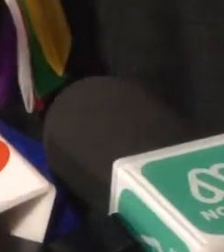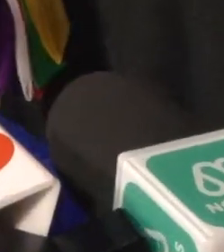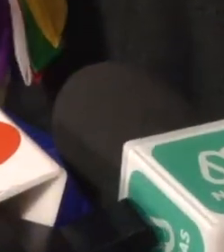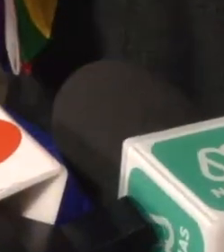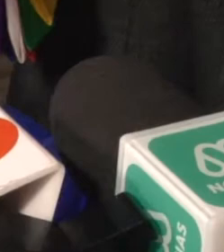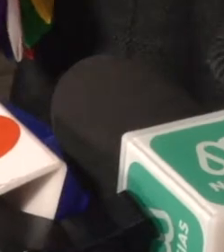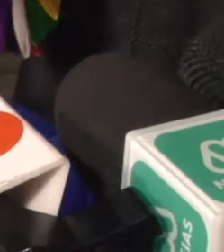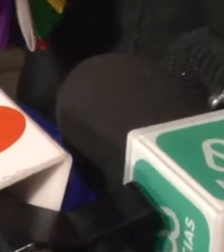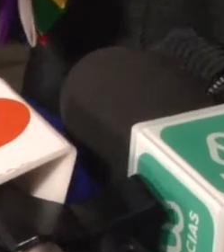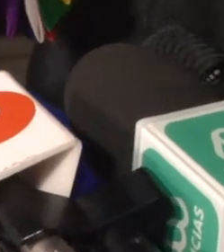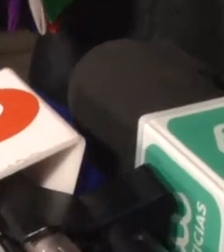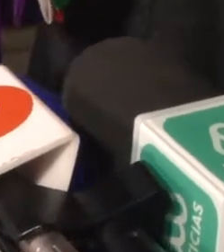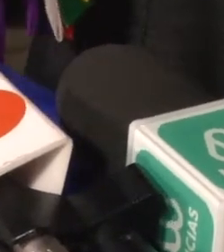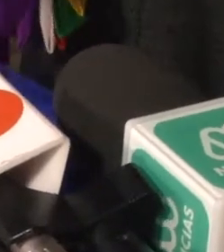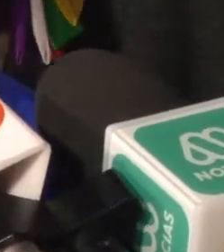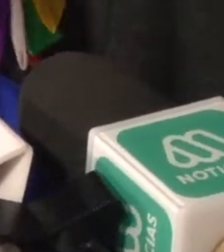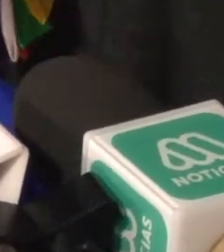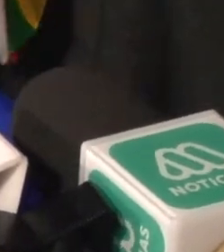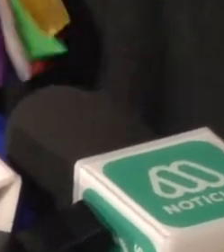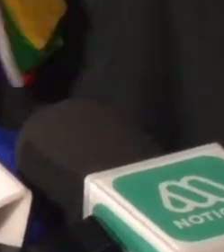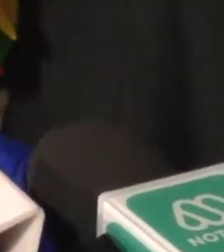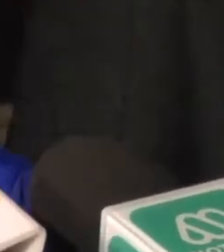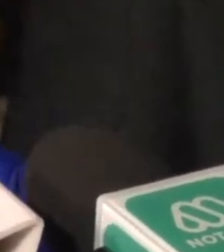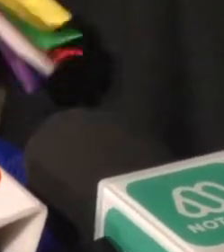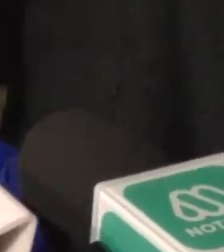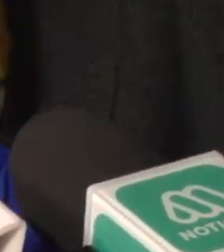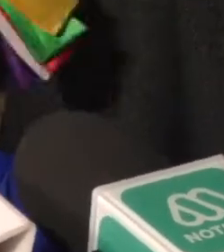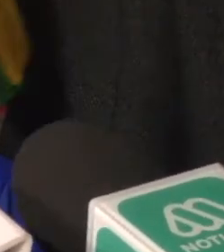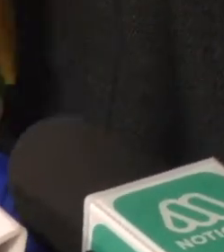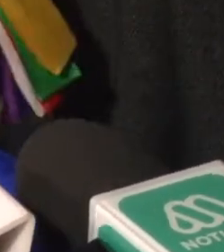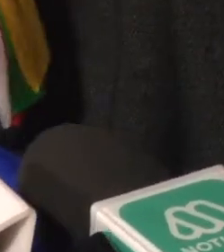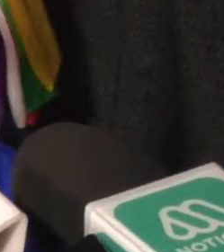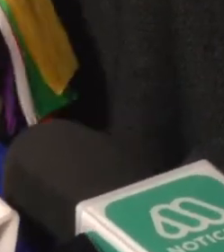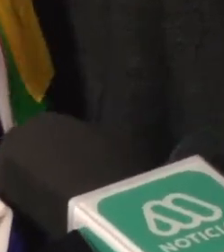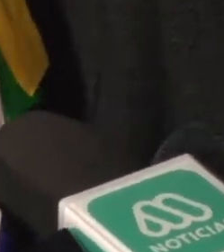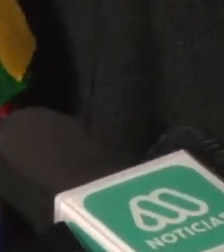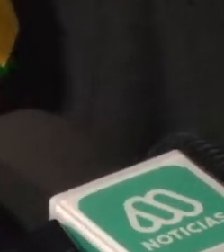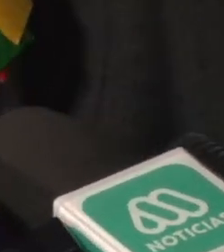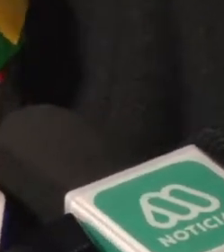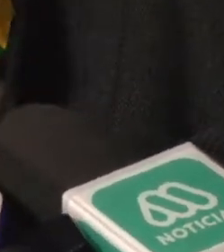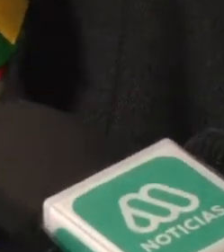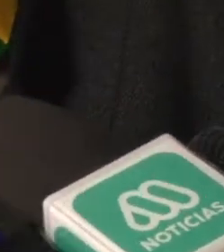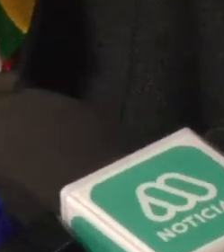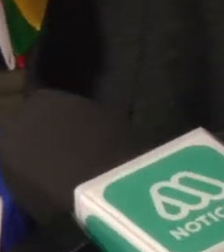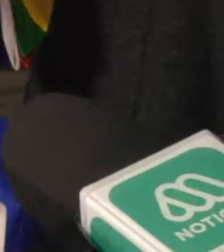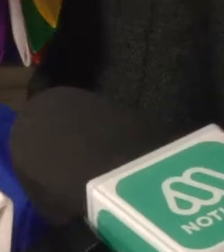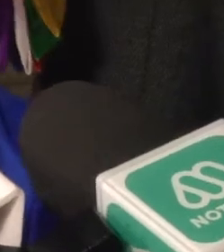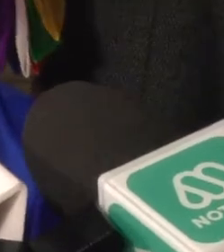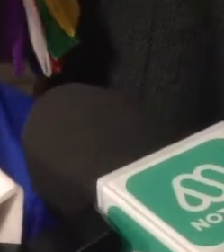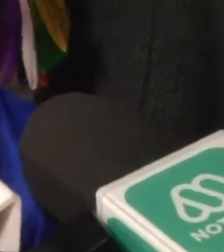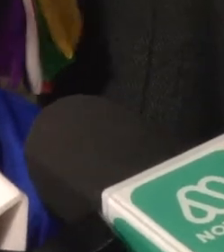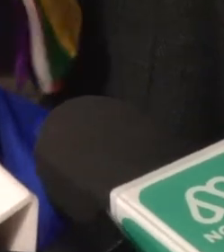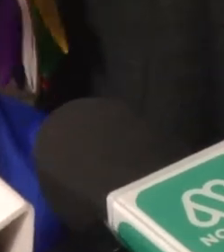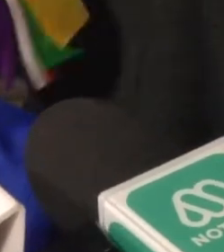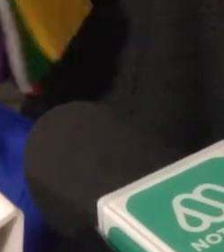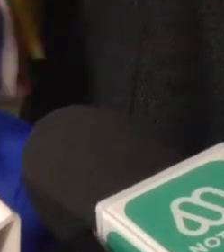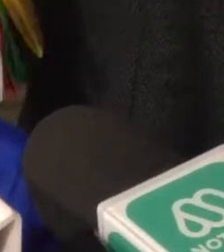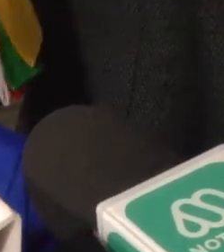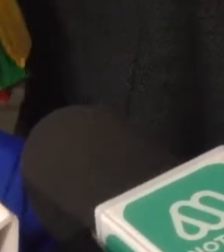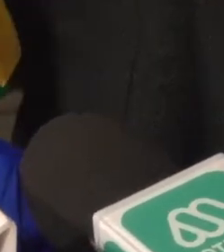Un Chile con derechos para todos, para todos los pueblos, para todas las diversidades,